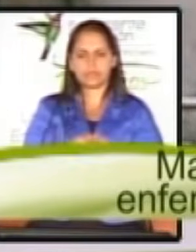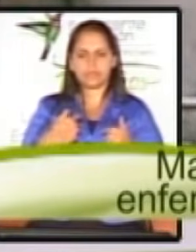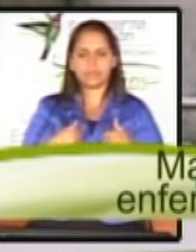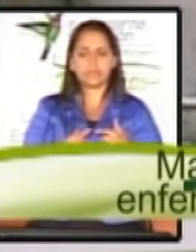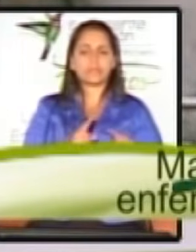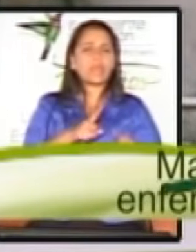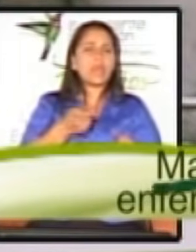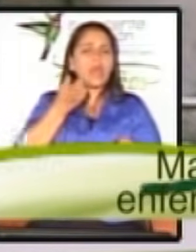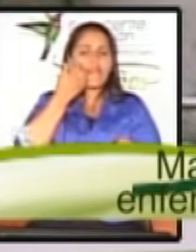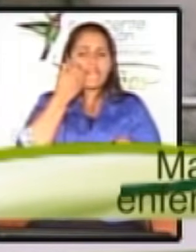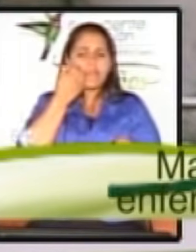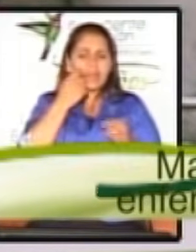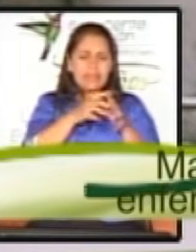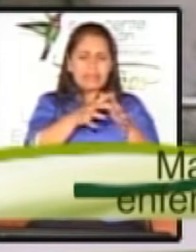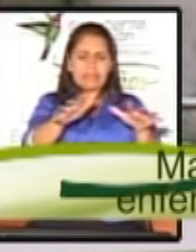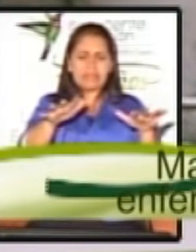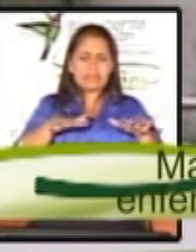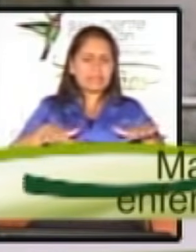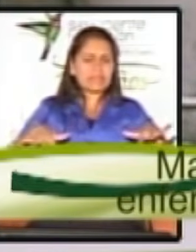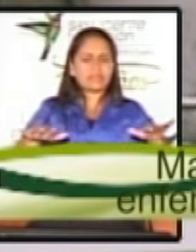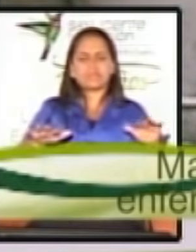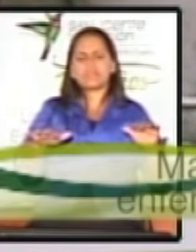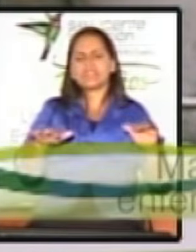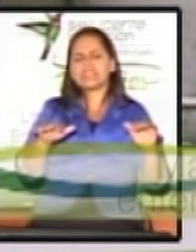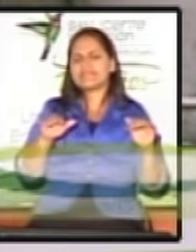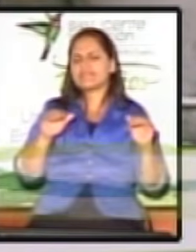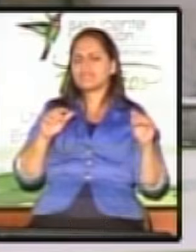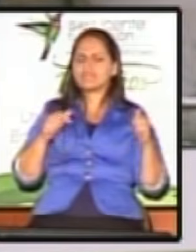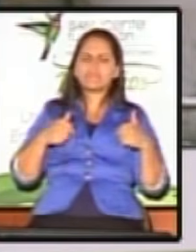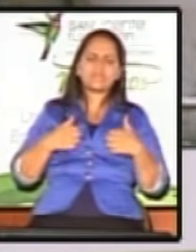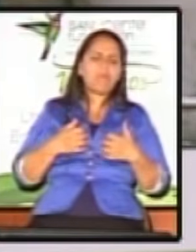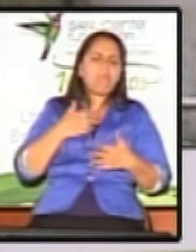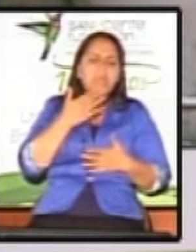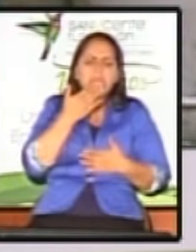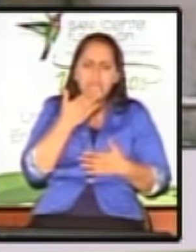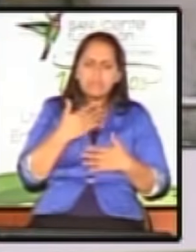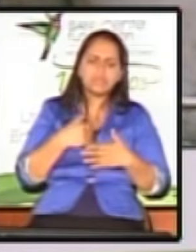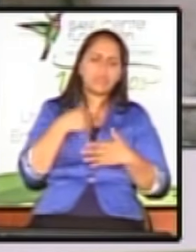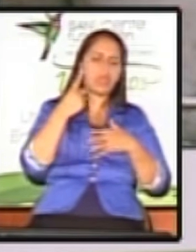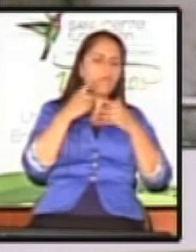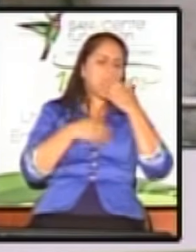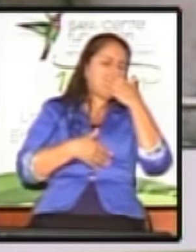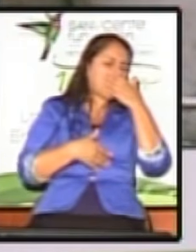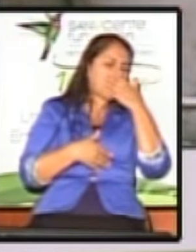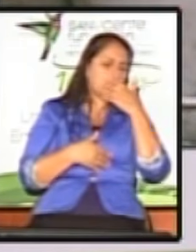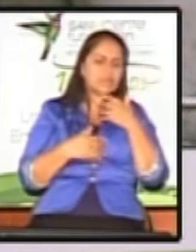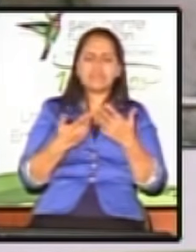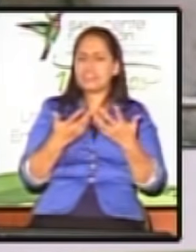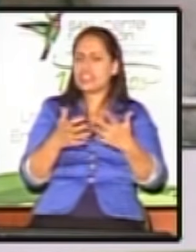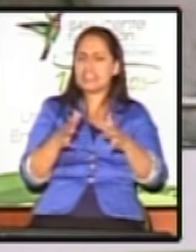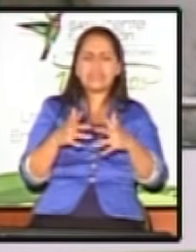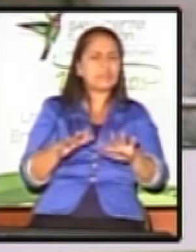nuestra cotidianidad, puede que ya sea algo que les genere náuseas, que les genere